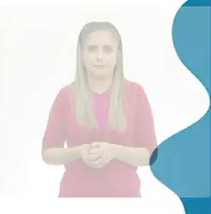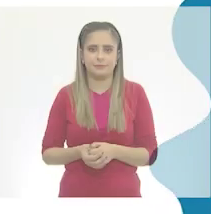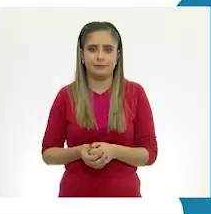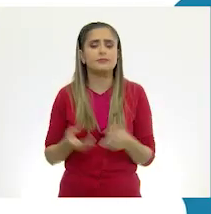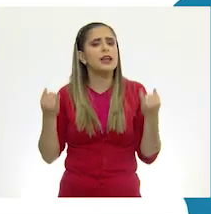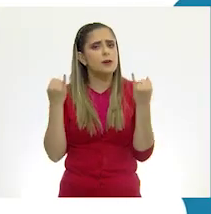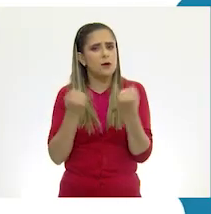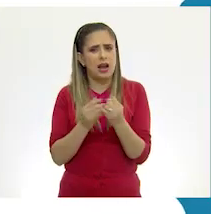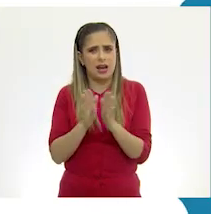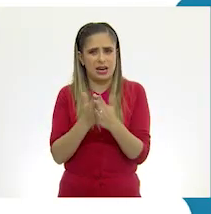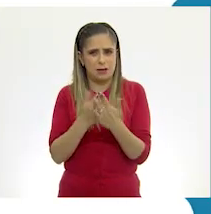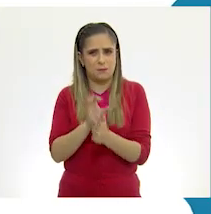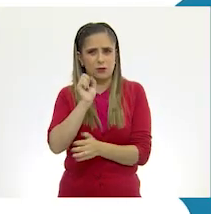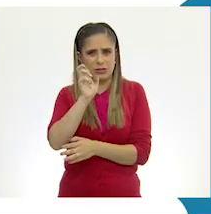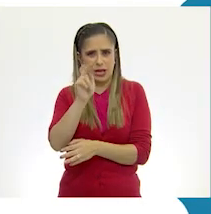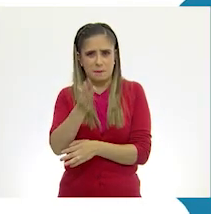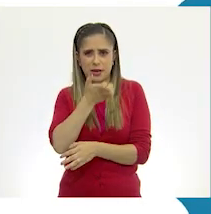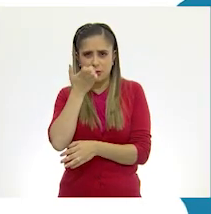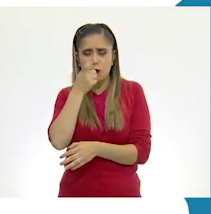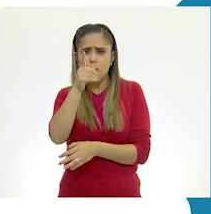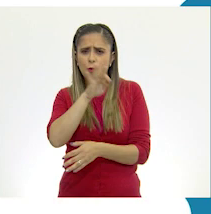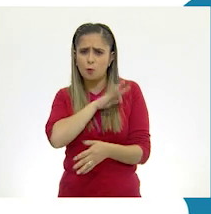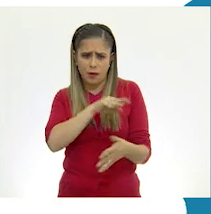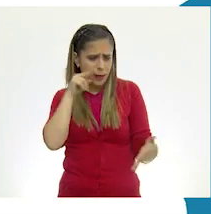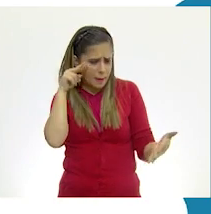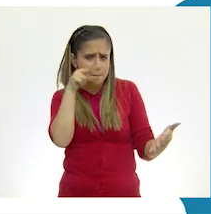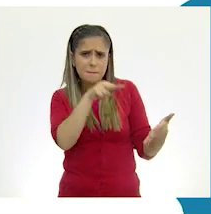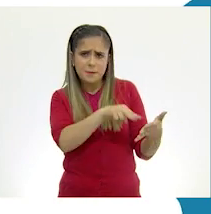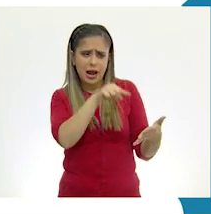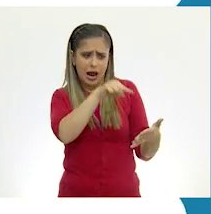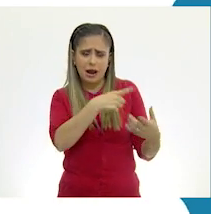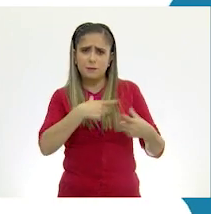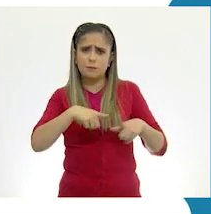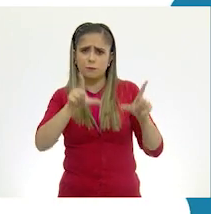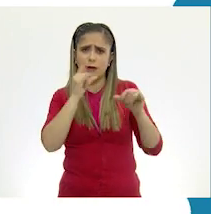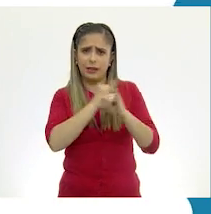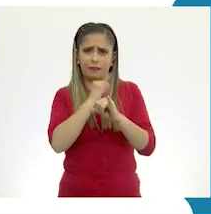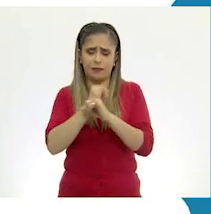También puedes encontrar los libros de texto en la página